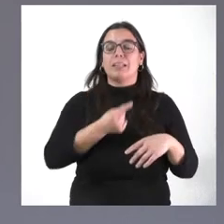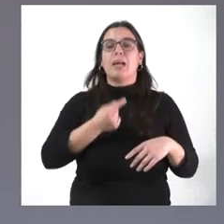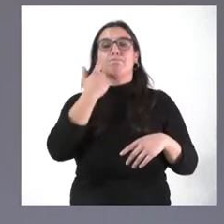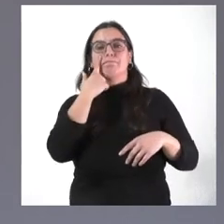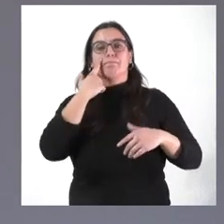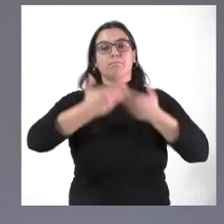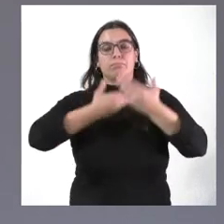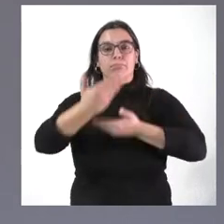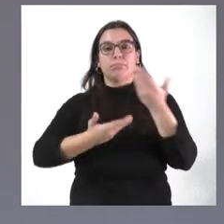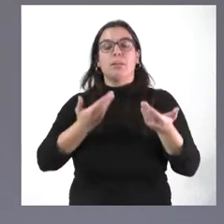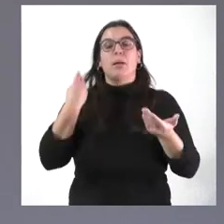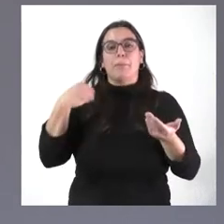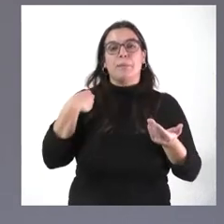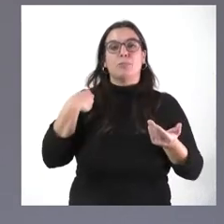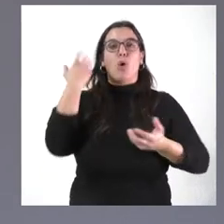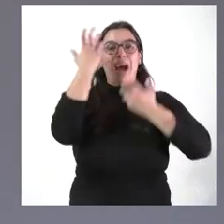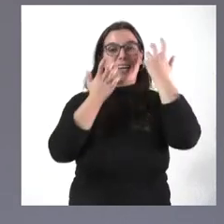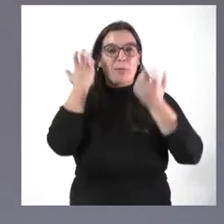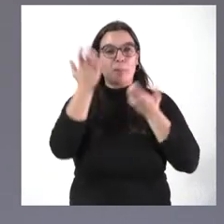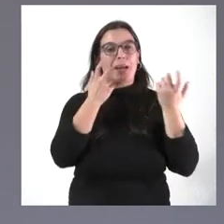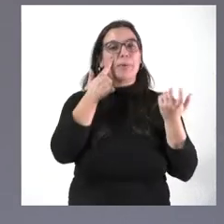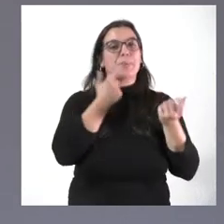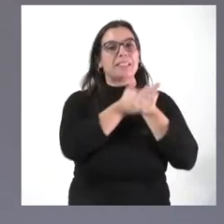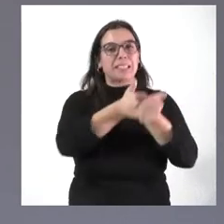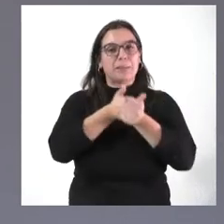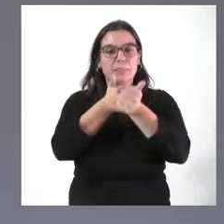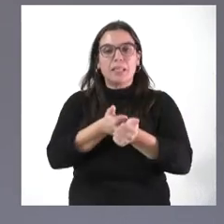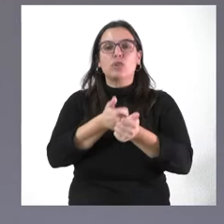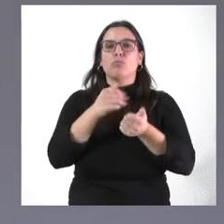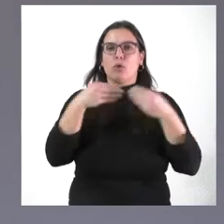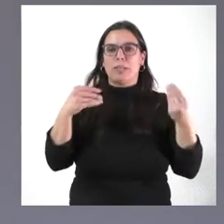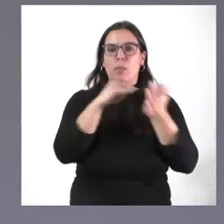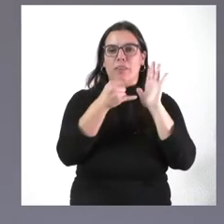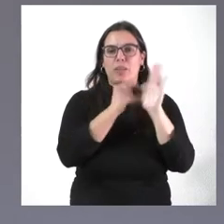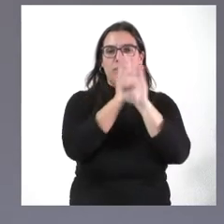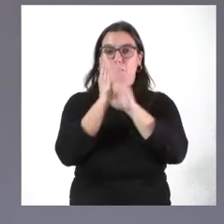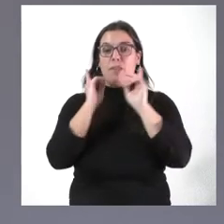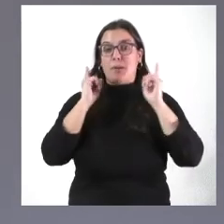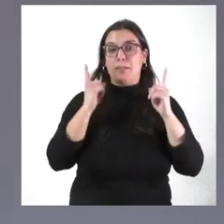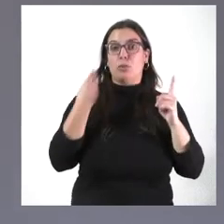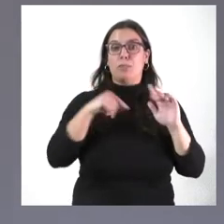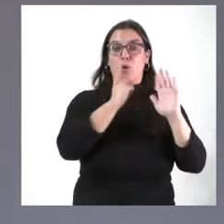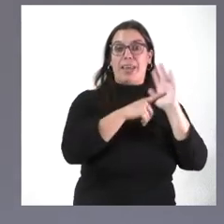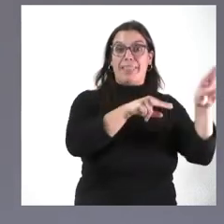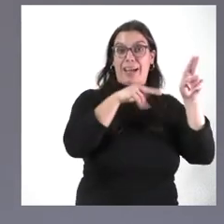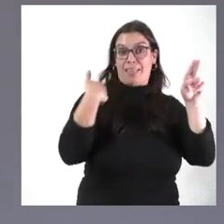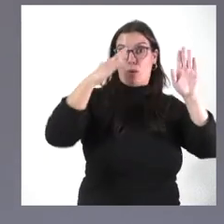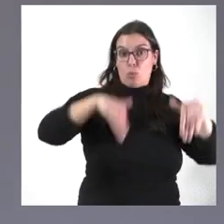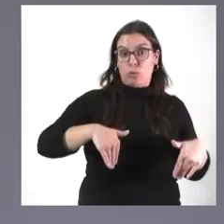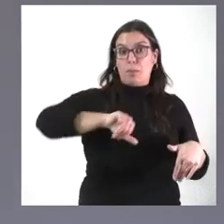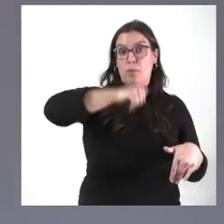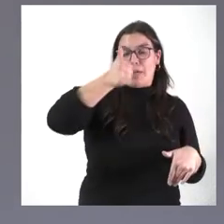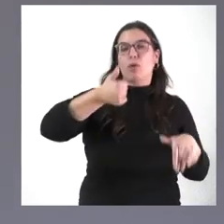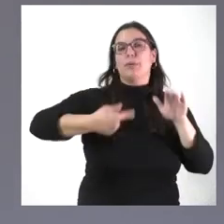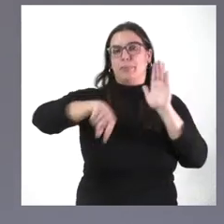de poblaciones cinegéticas la elaboración y propuesta de una serie de documentos de planificación que estaban previstos en nuestra ley de caza la última de caza que hemos aprobado